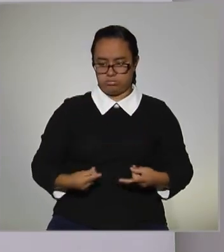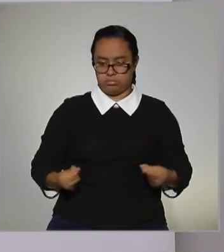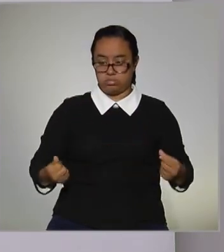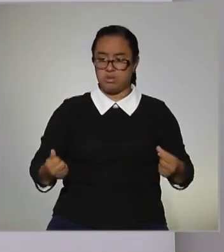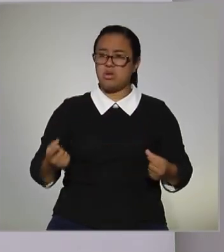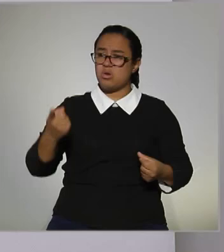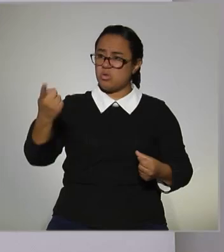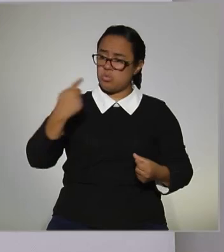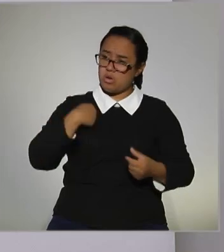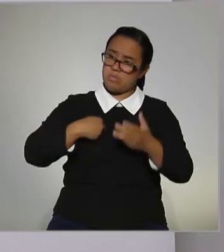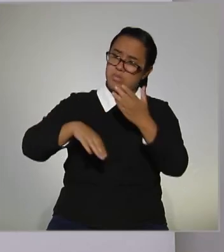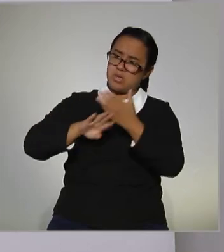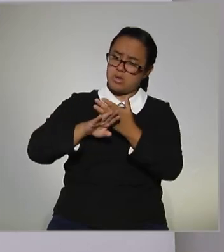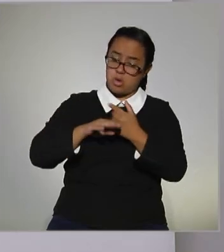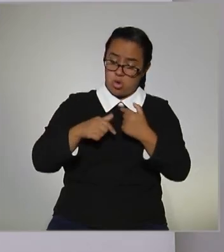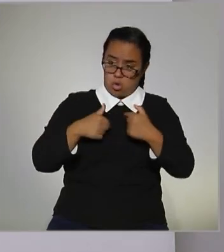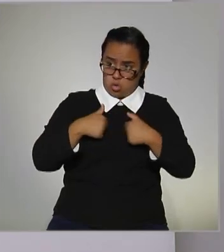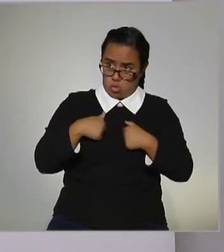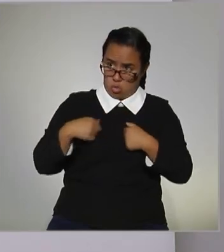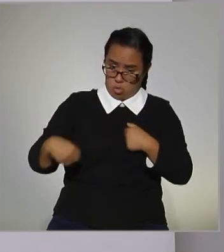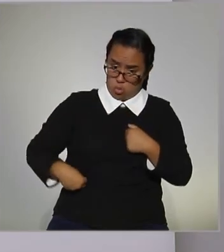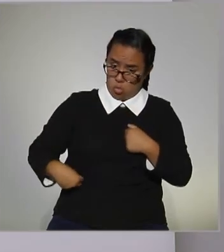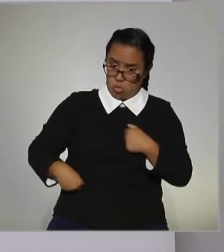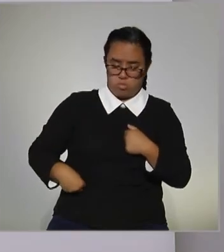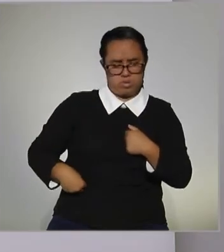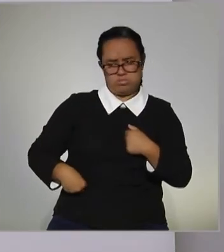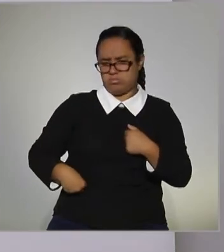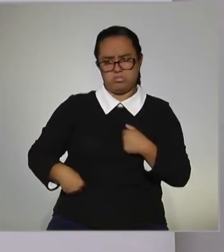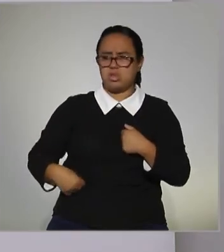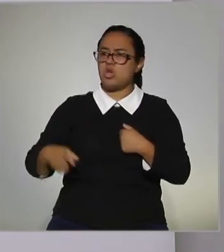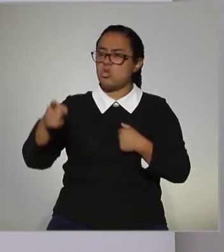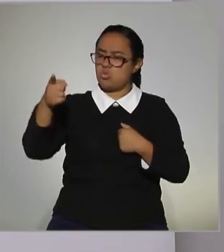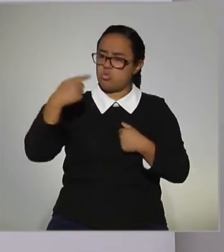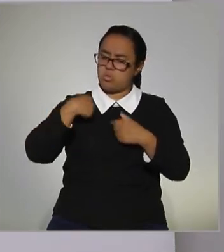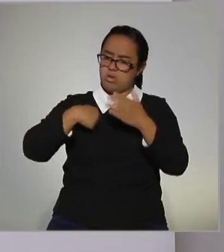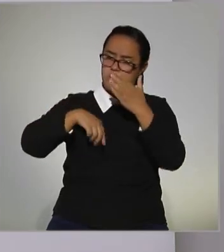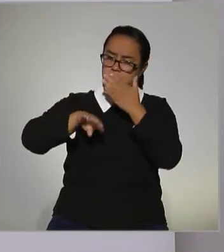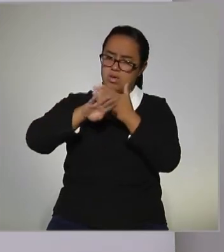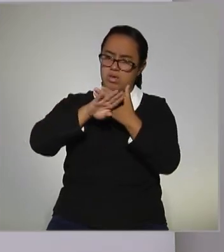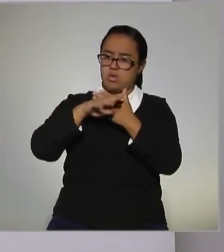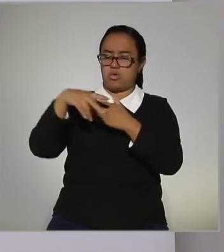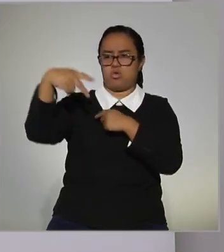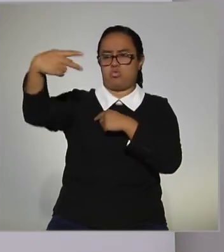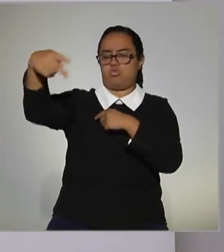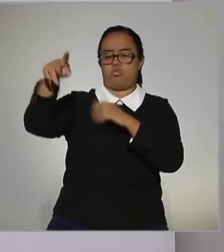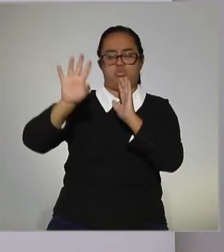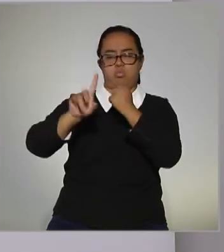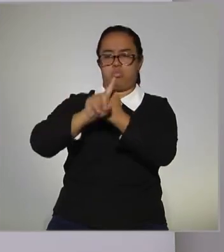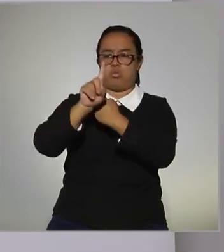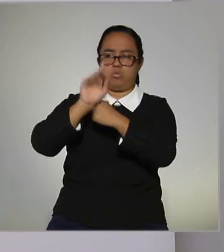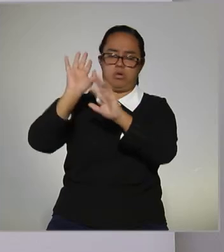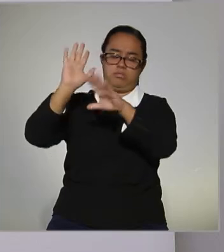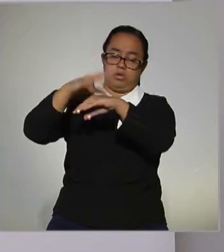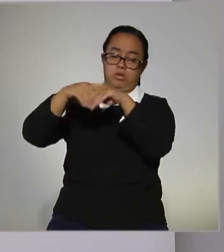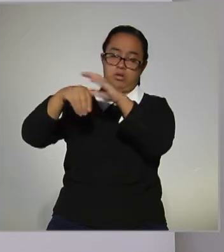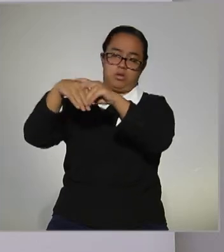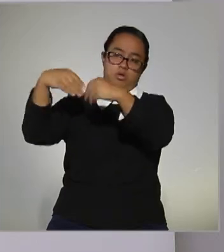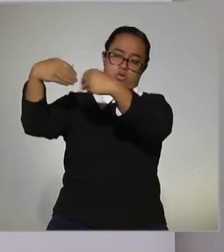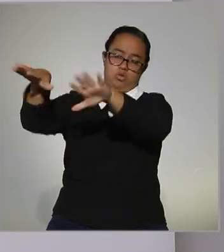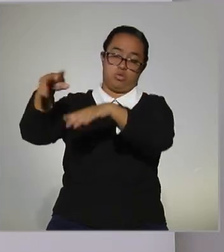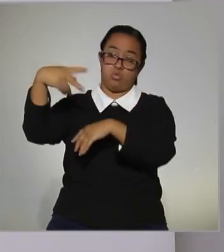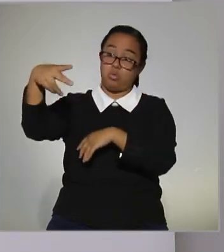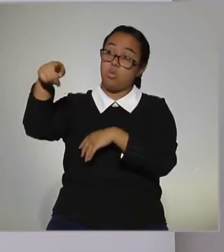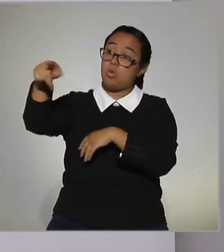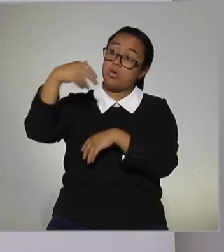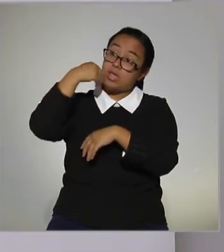me hiciste no tenía yo la culpa, lo que tú me hiciste es algo de ti, ¿no? Por lo tanto te lo dejo a ti. Si